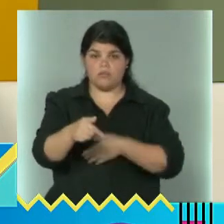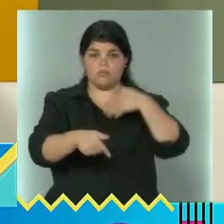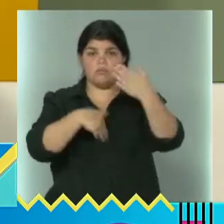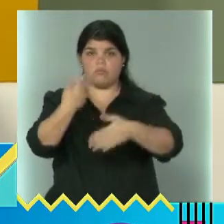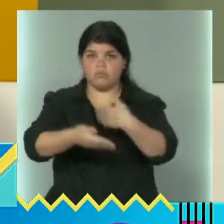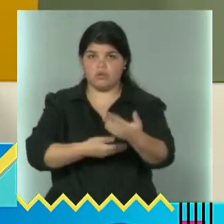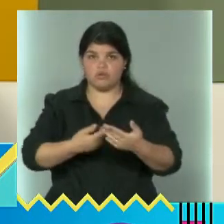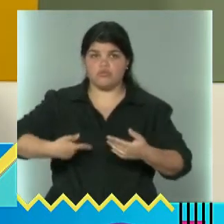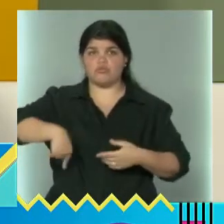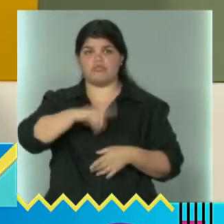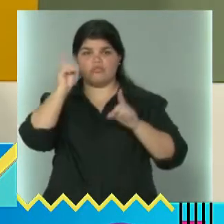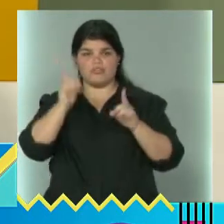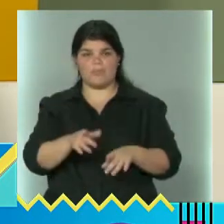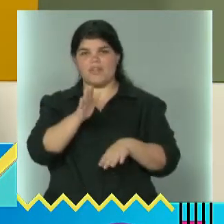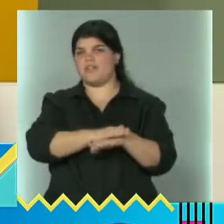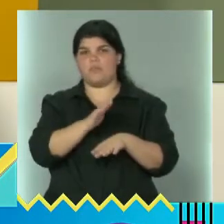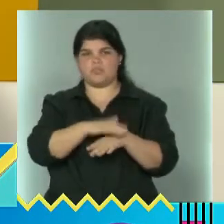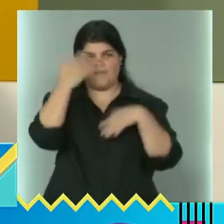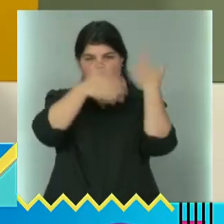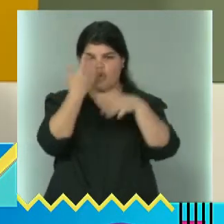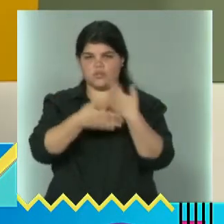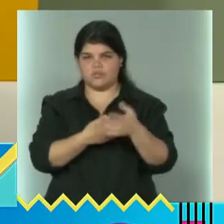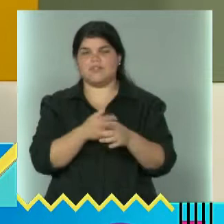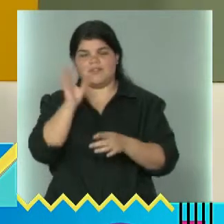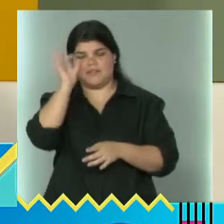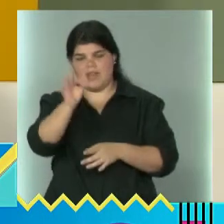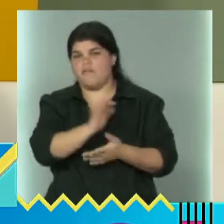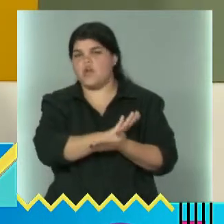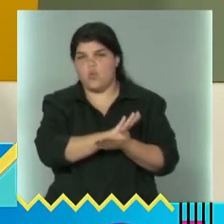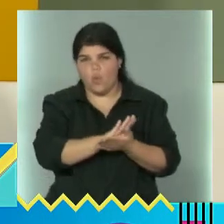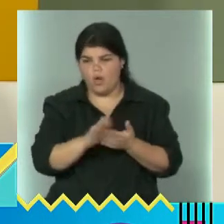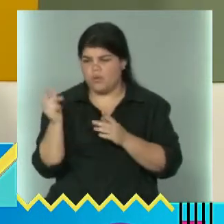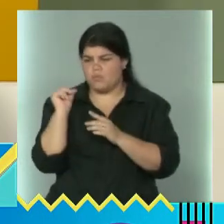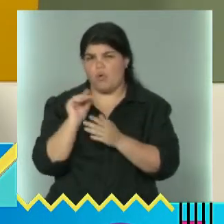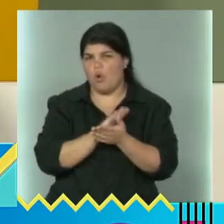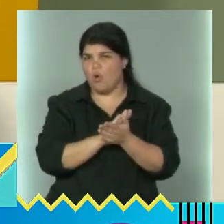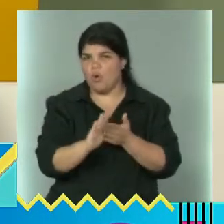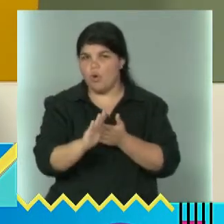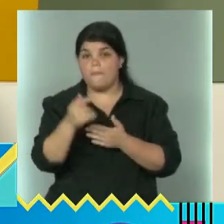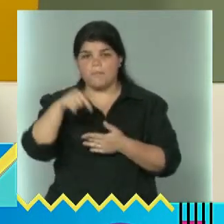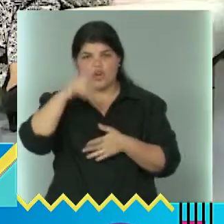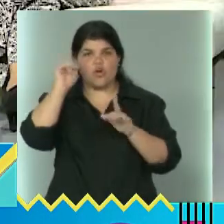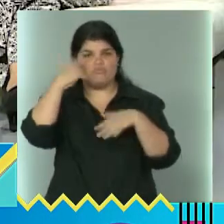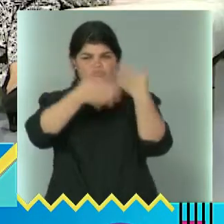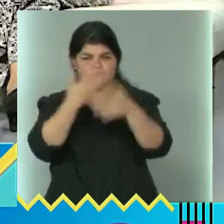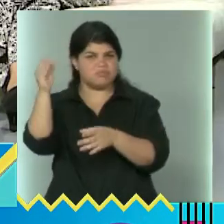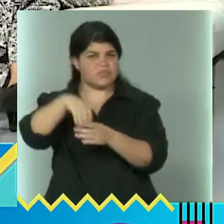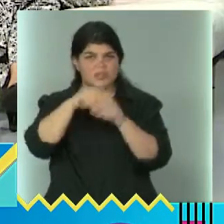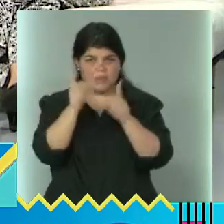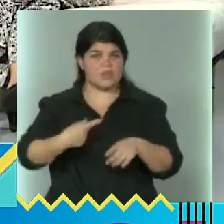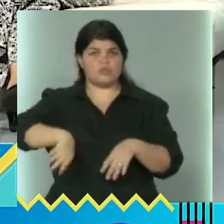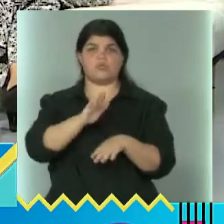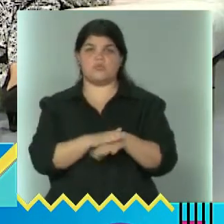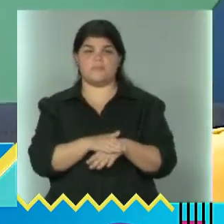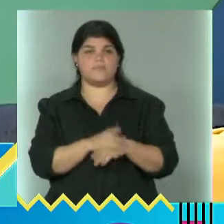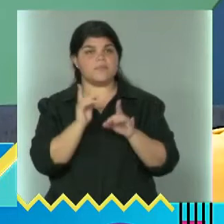quizás somos parte de la confusión, aparte que es nuevo, digo relativamente nuevo, pero somos parte de esa confusión. Sí, claro. Sí, no, en este aspecto,